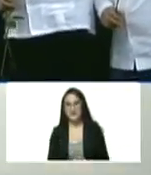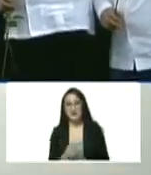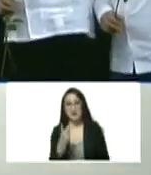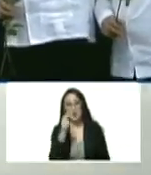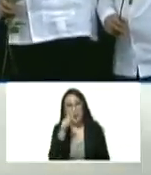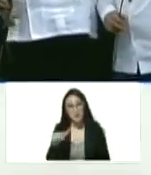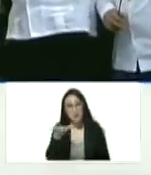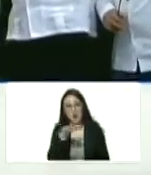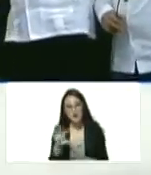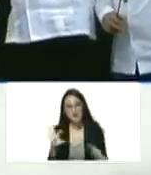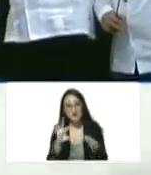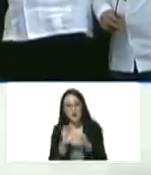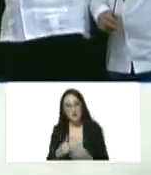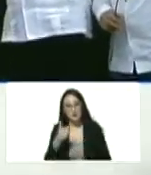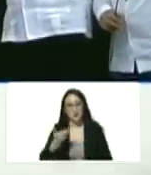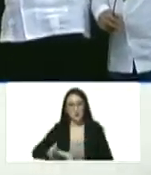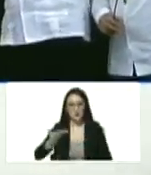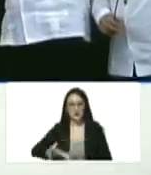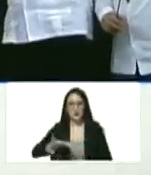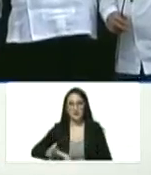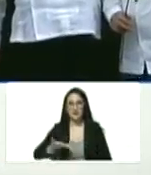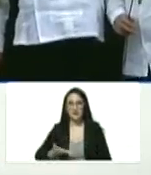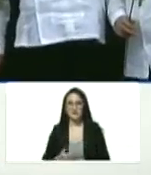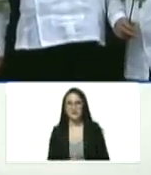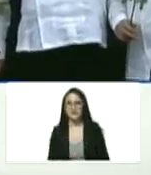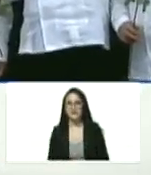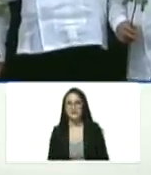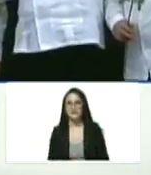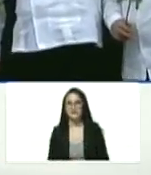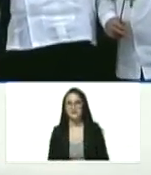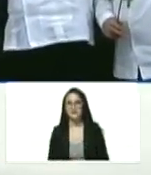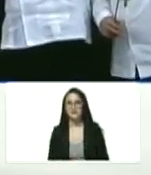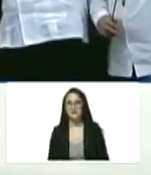pueblos, que es lo más importante.